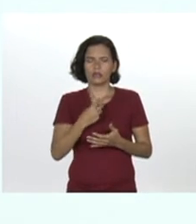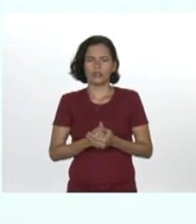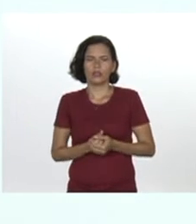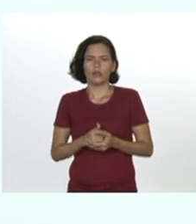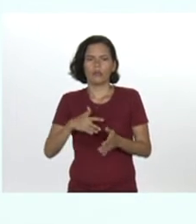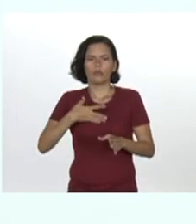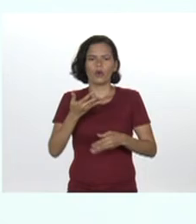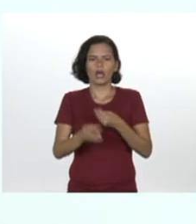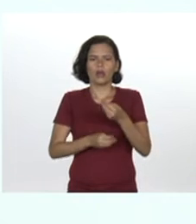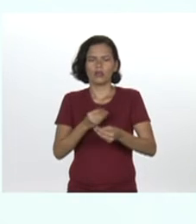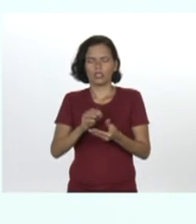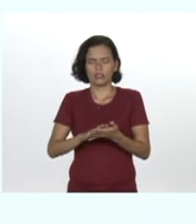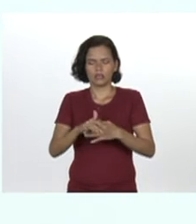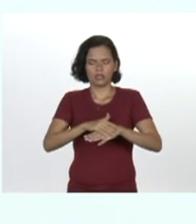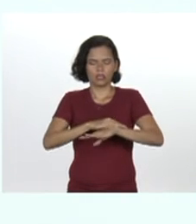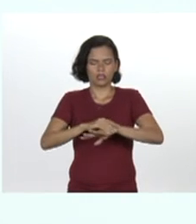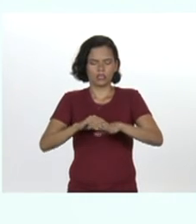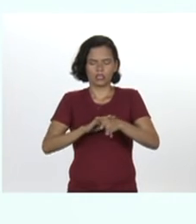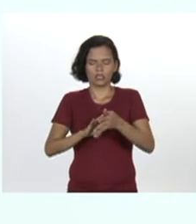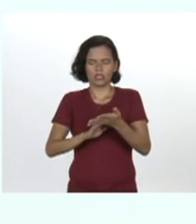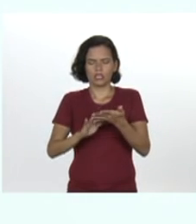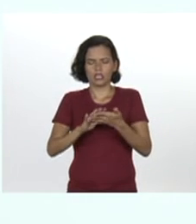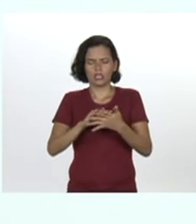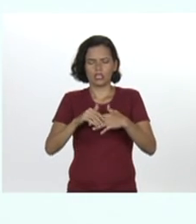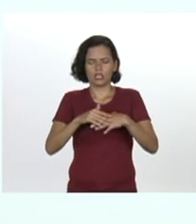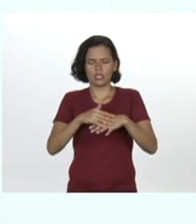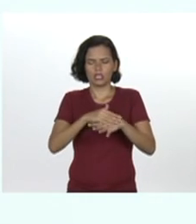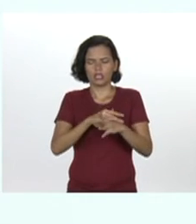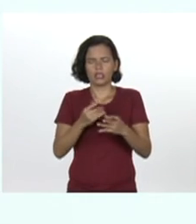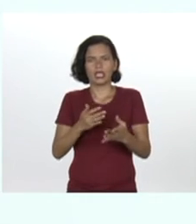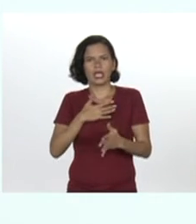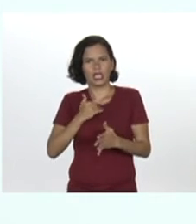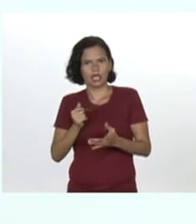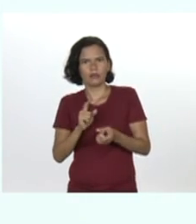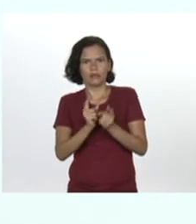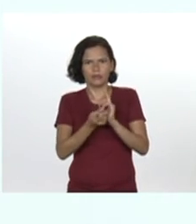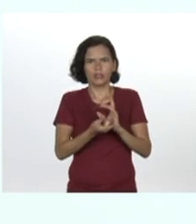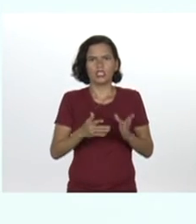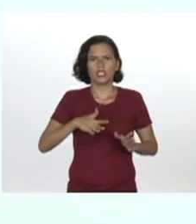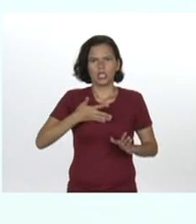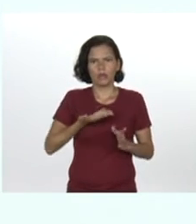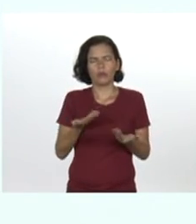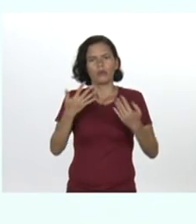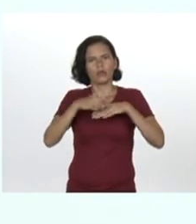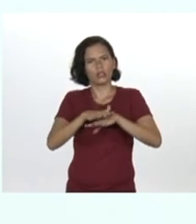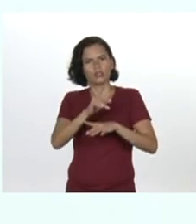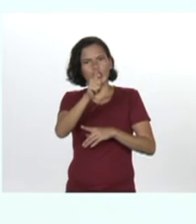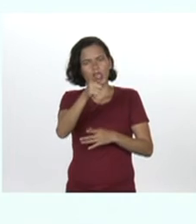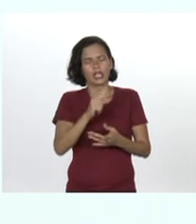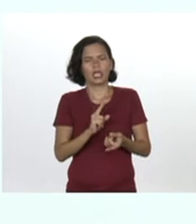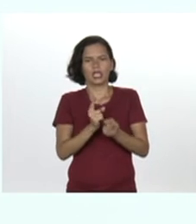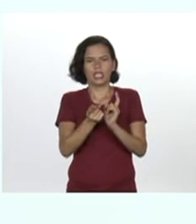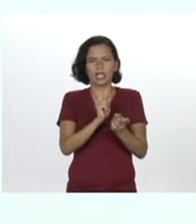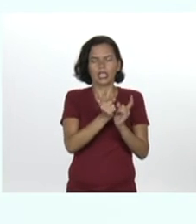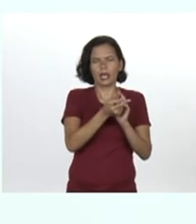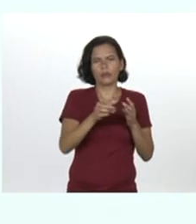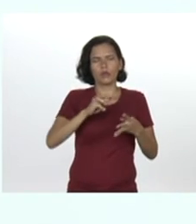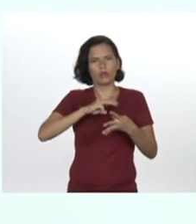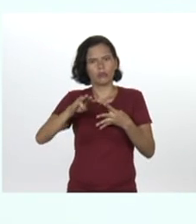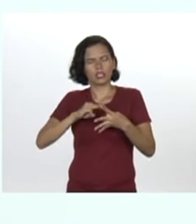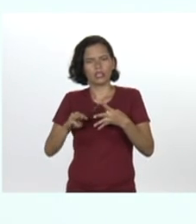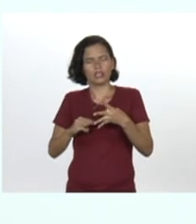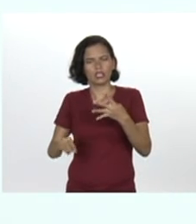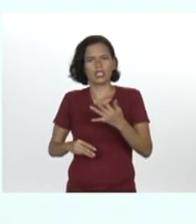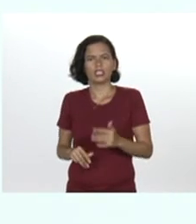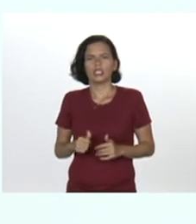ir realizando el rastreo del material que estamos elaborando y que hemos confeccionado, y si lo podemos incluir a él en la confección o en la elaboración de